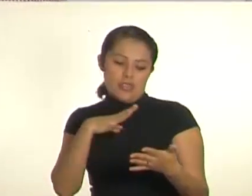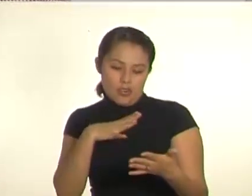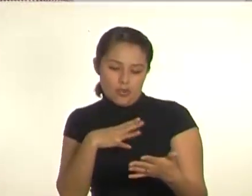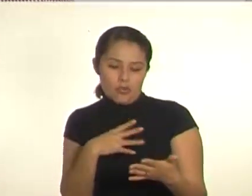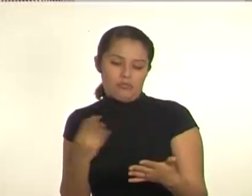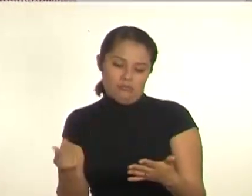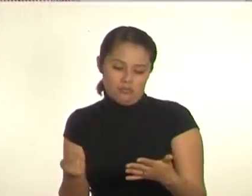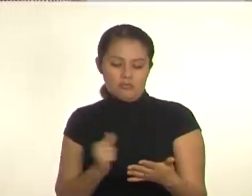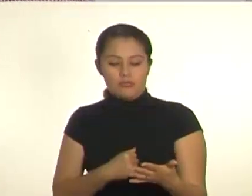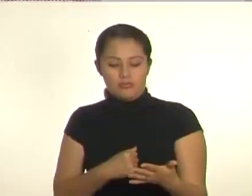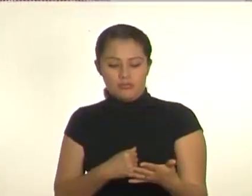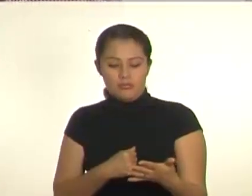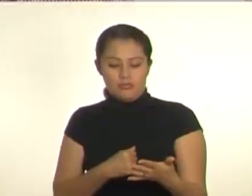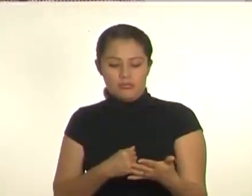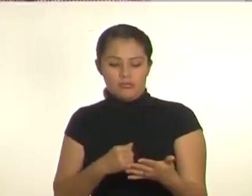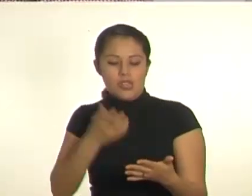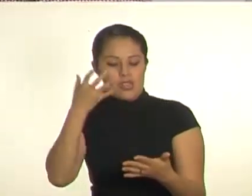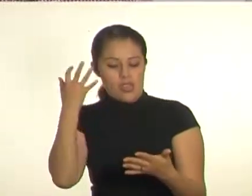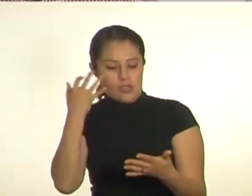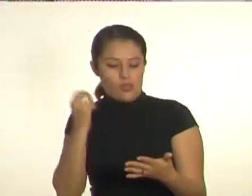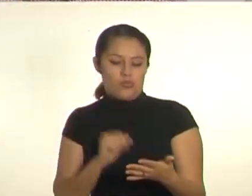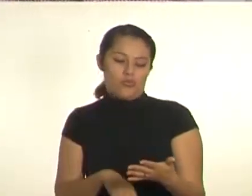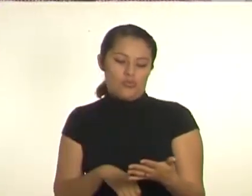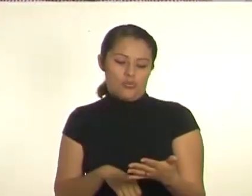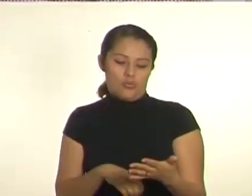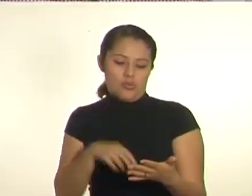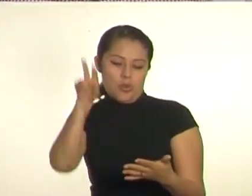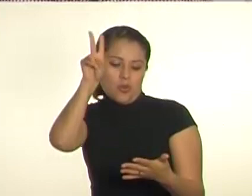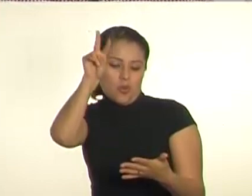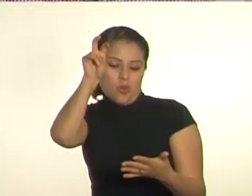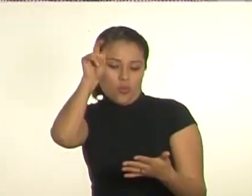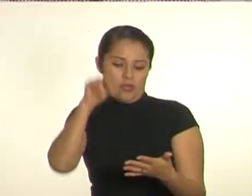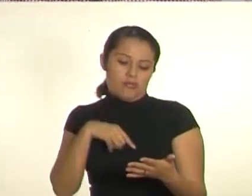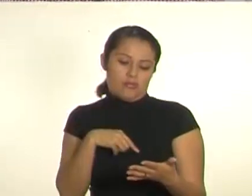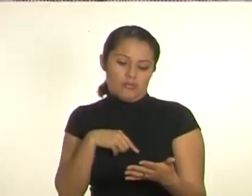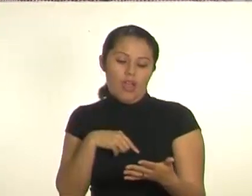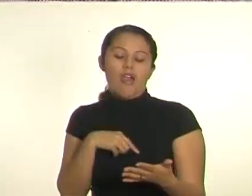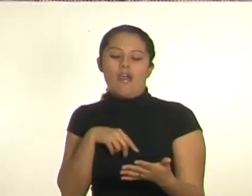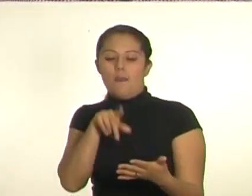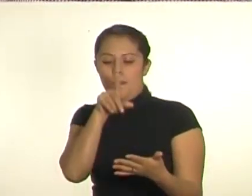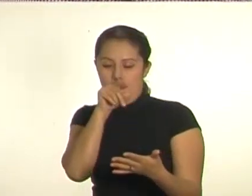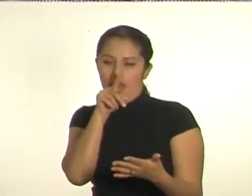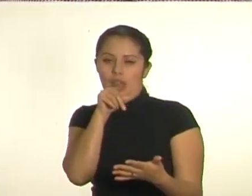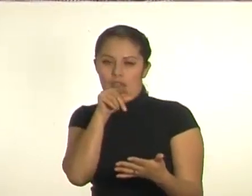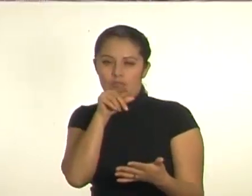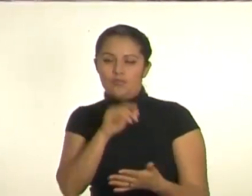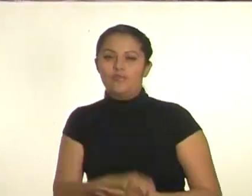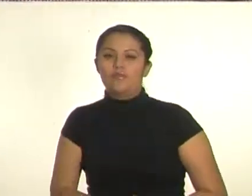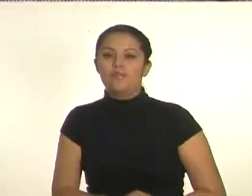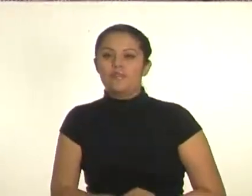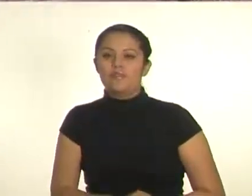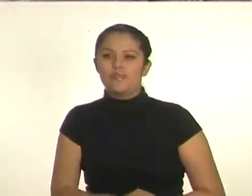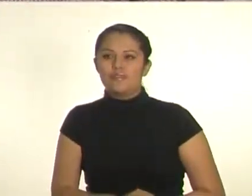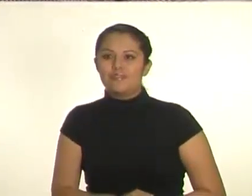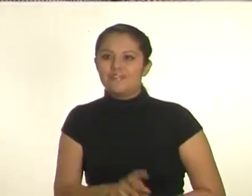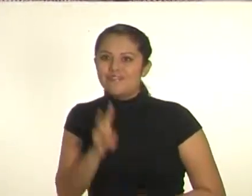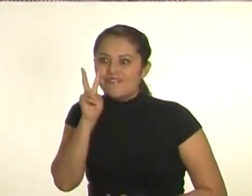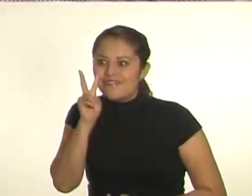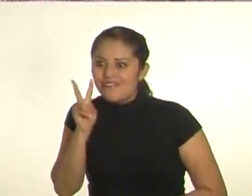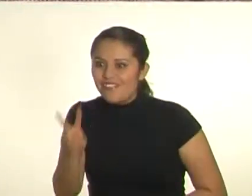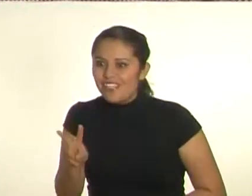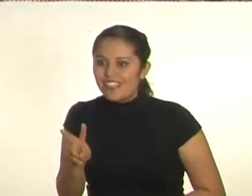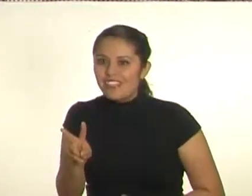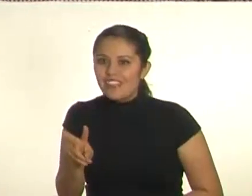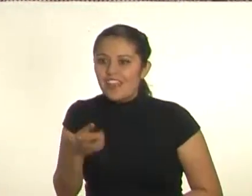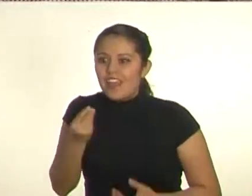Tengo perros, gatos, conejos y pajaritos. ¿Te diste cuenta la